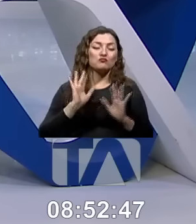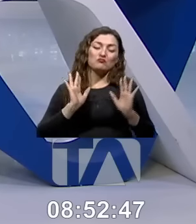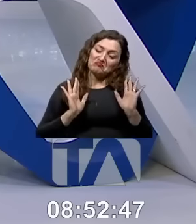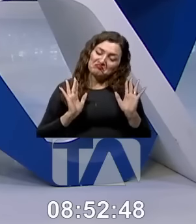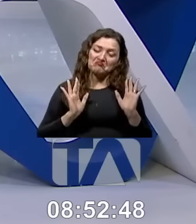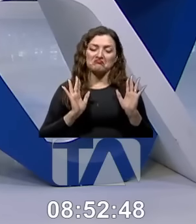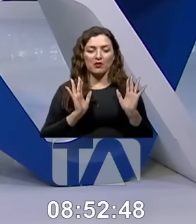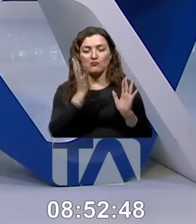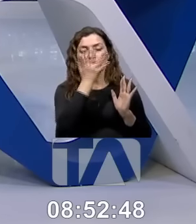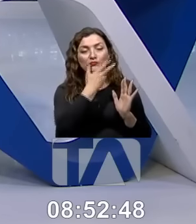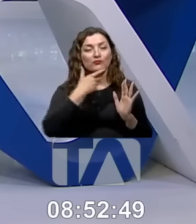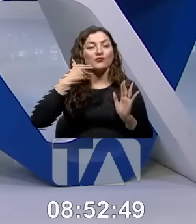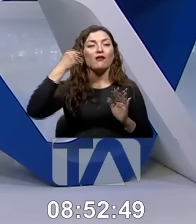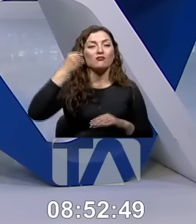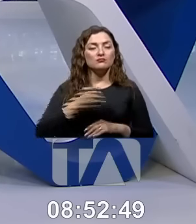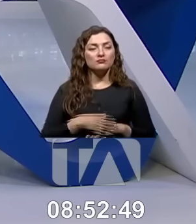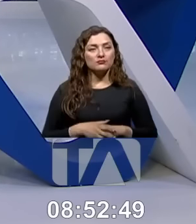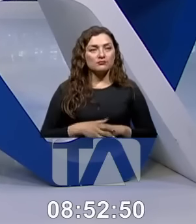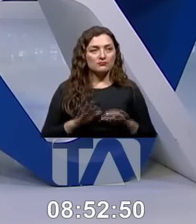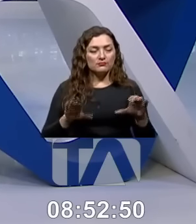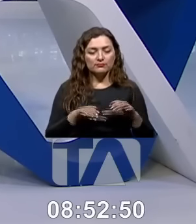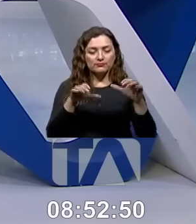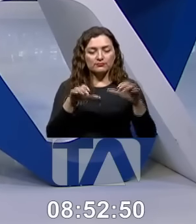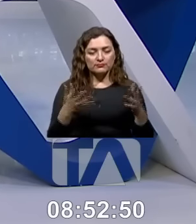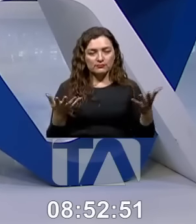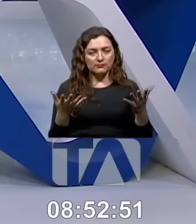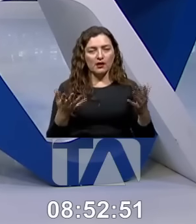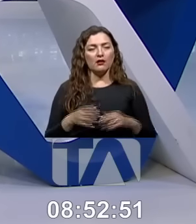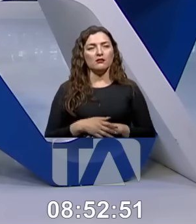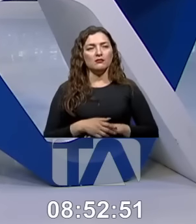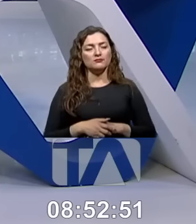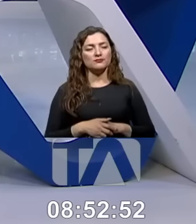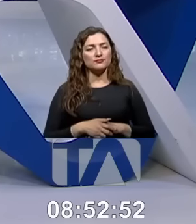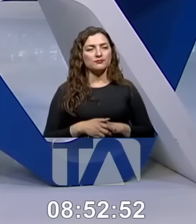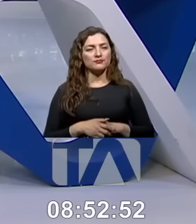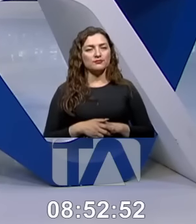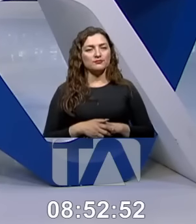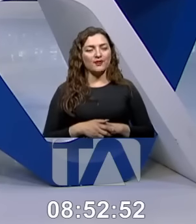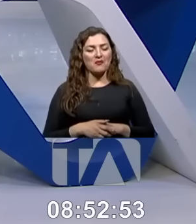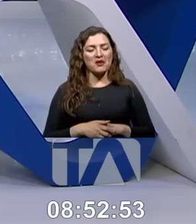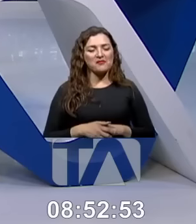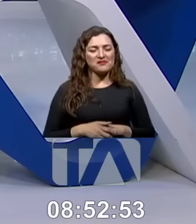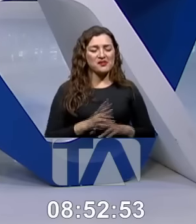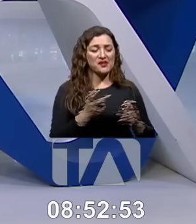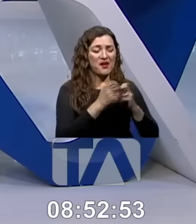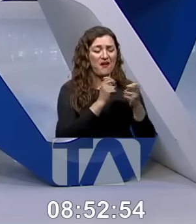parece tan bonito que hayan este tipo de actividades, que hagan este tipo de actividades para un poco distraernos